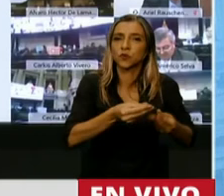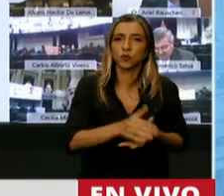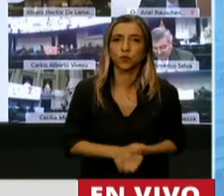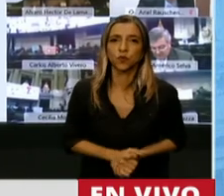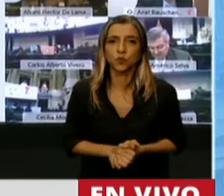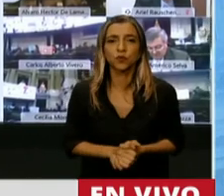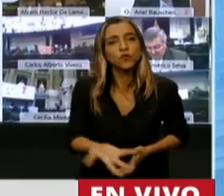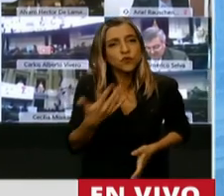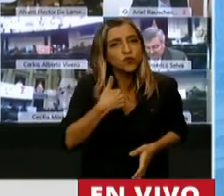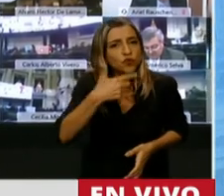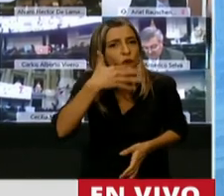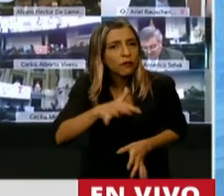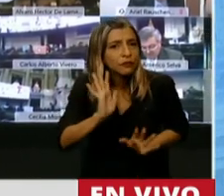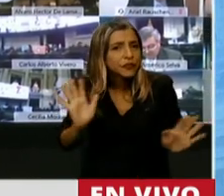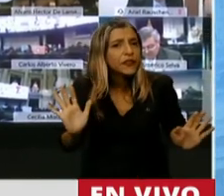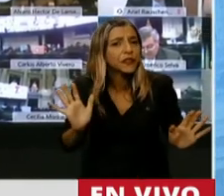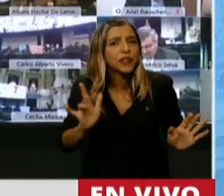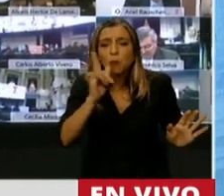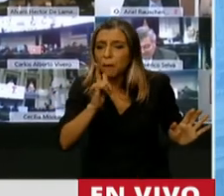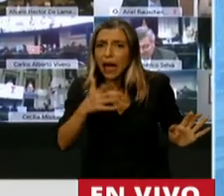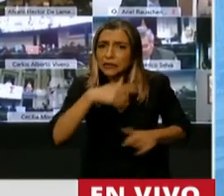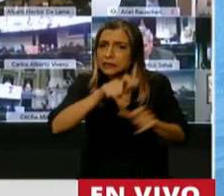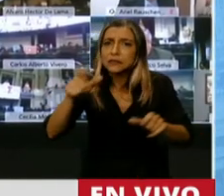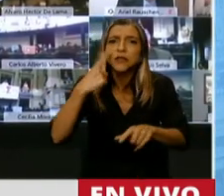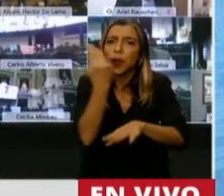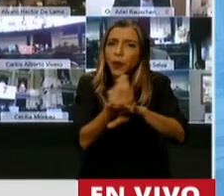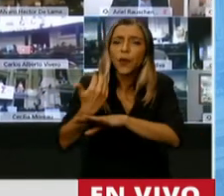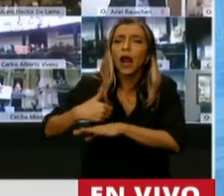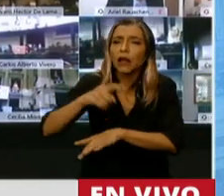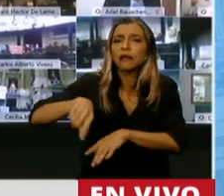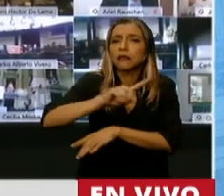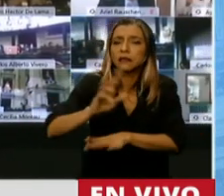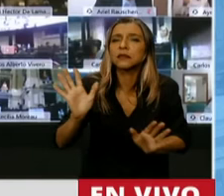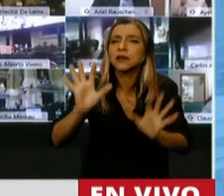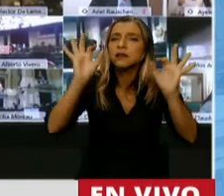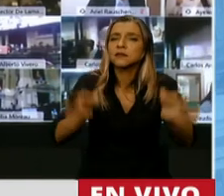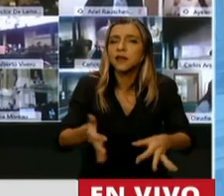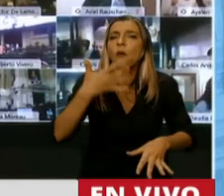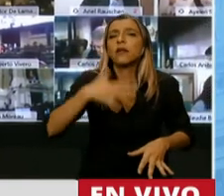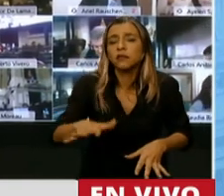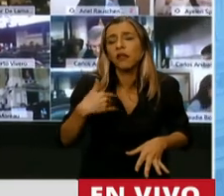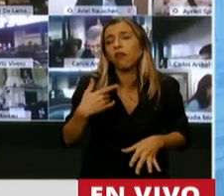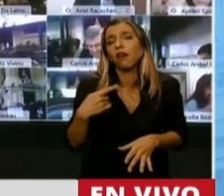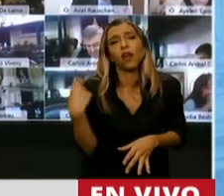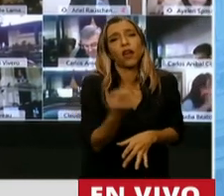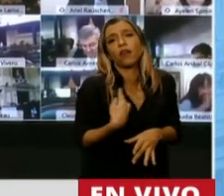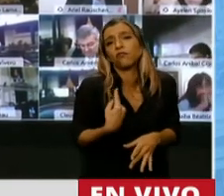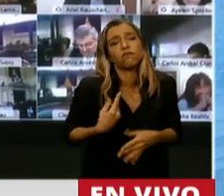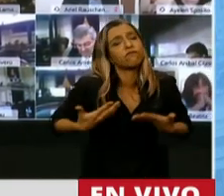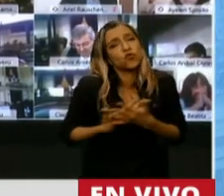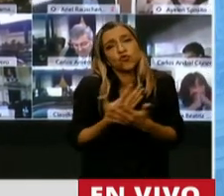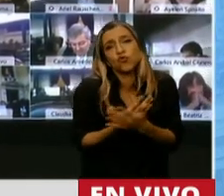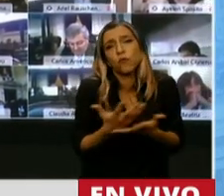que el pueblo argentino más en estos momentos tan difíciles que todos estamos sufriendo quieren vernos trabajar